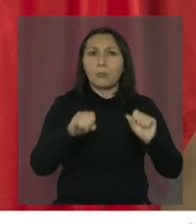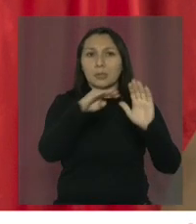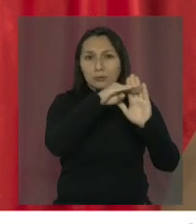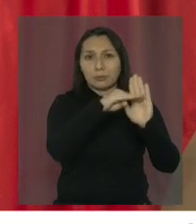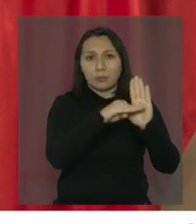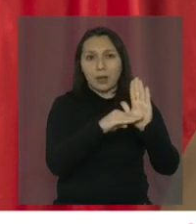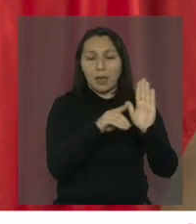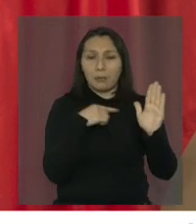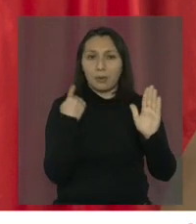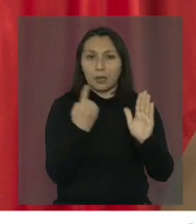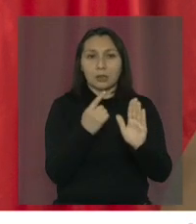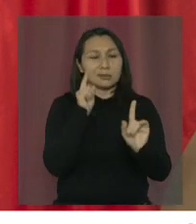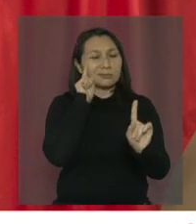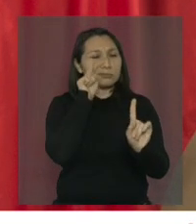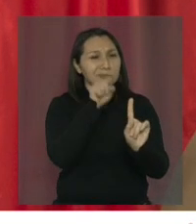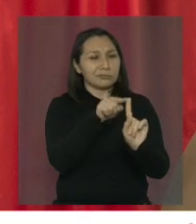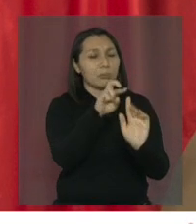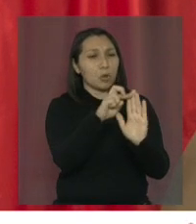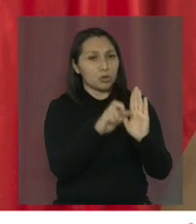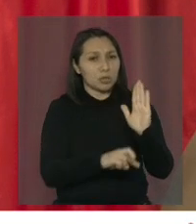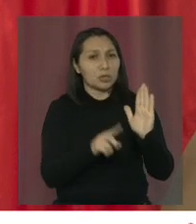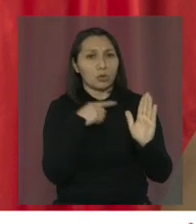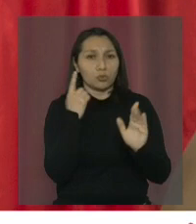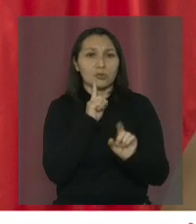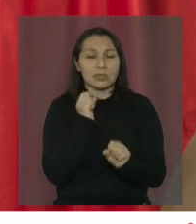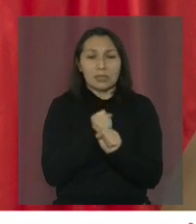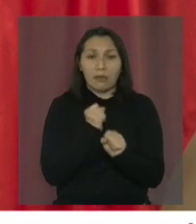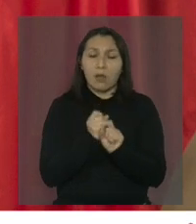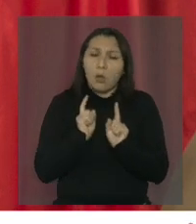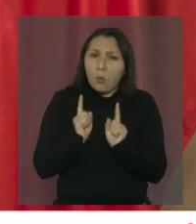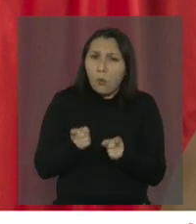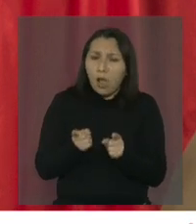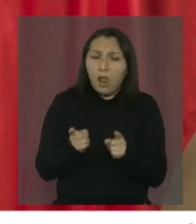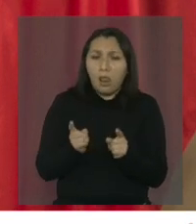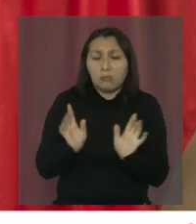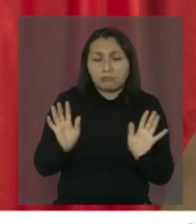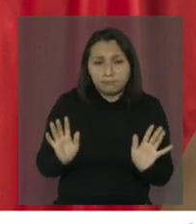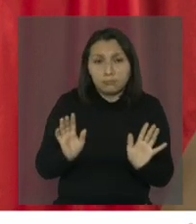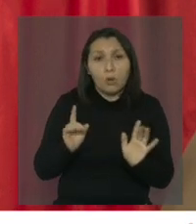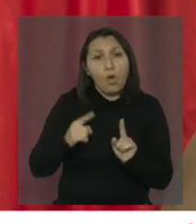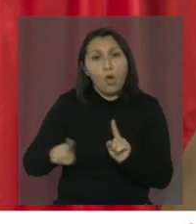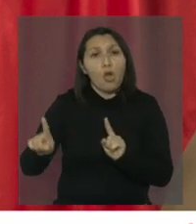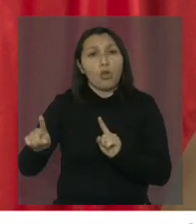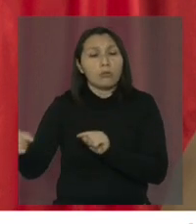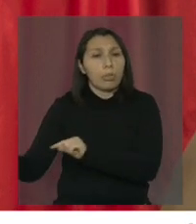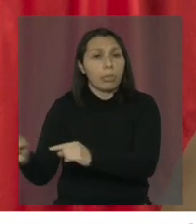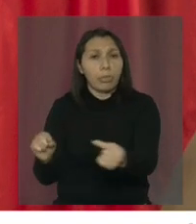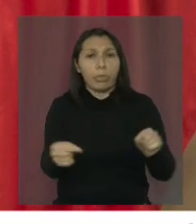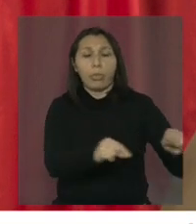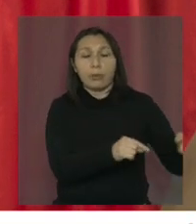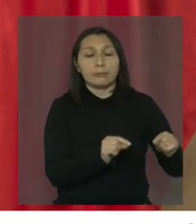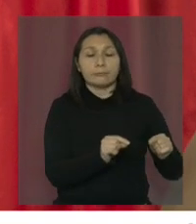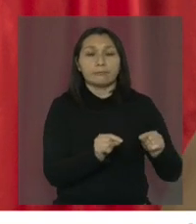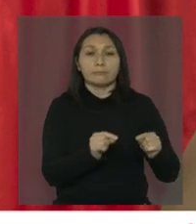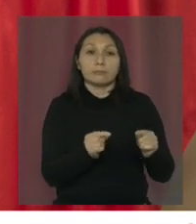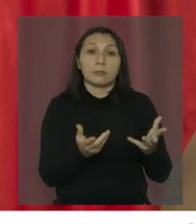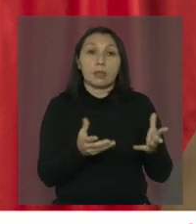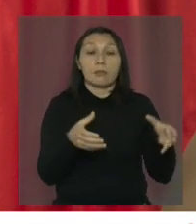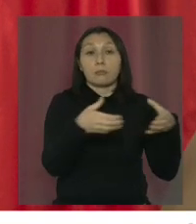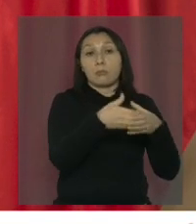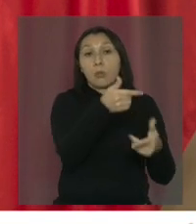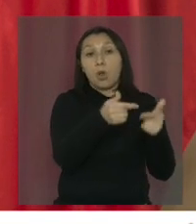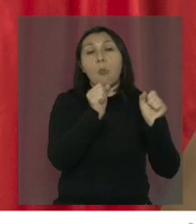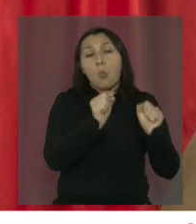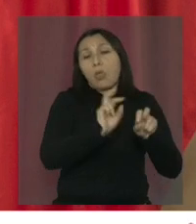y ese es nuestro proyecto en eso estamos trabajando y todo a pesar de que pueden haber otro tipo de discusión es cierto que los partidos